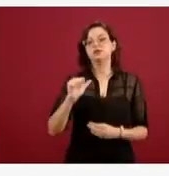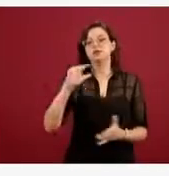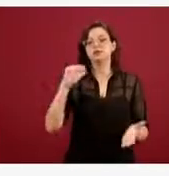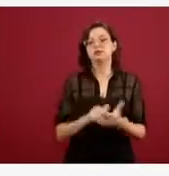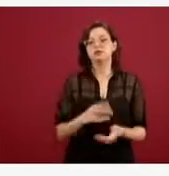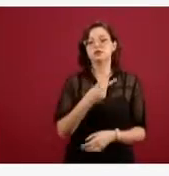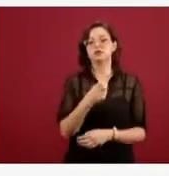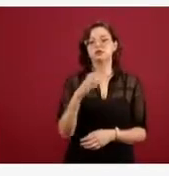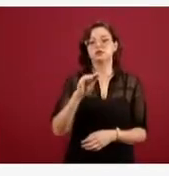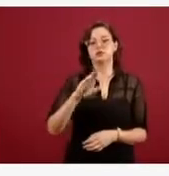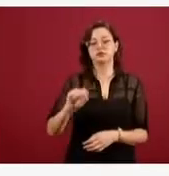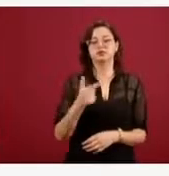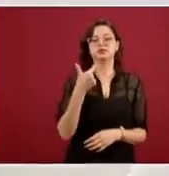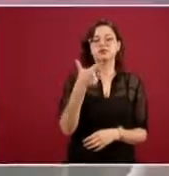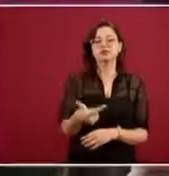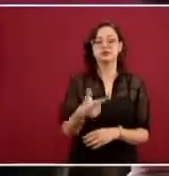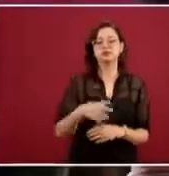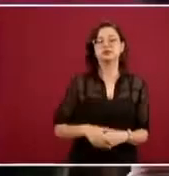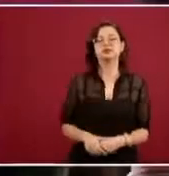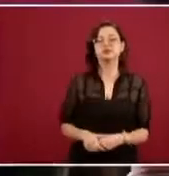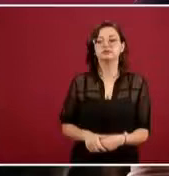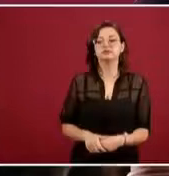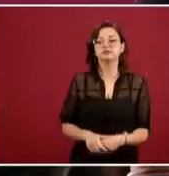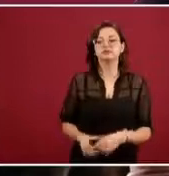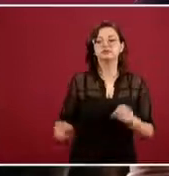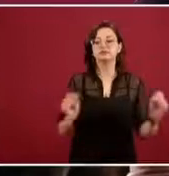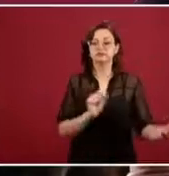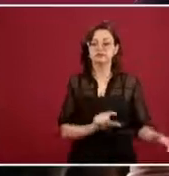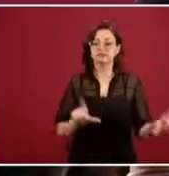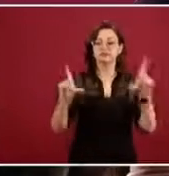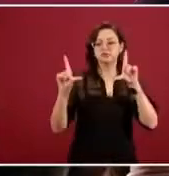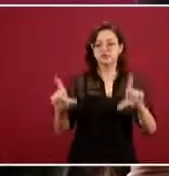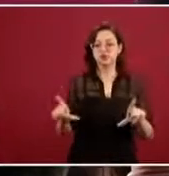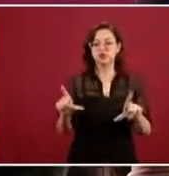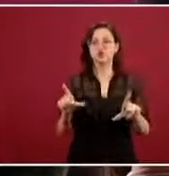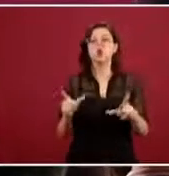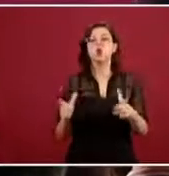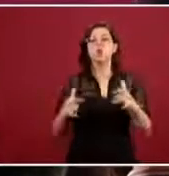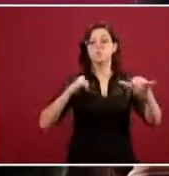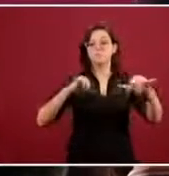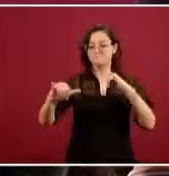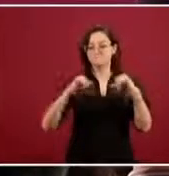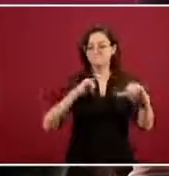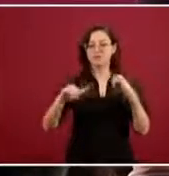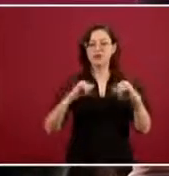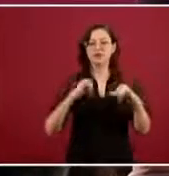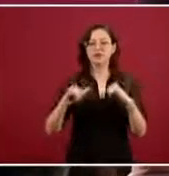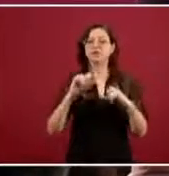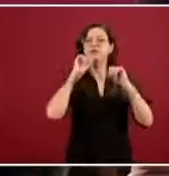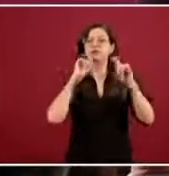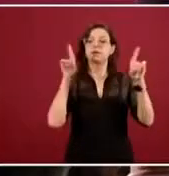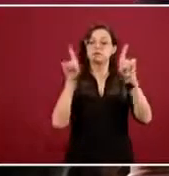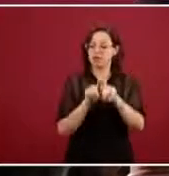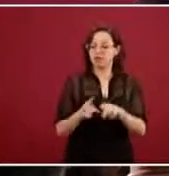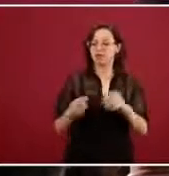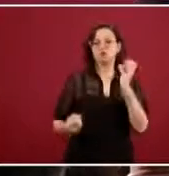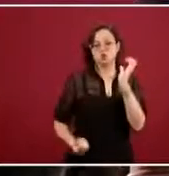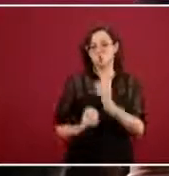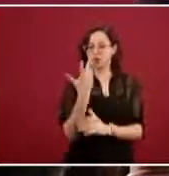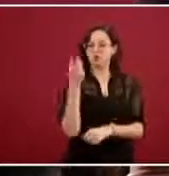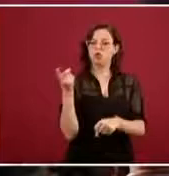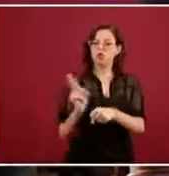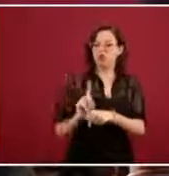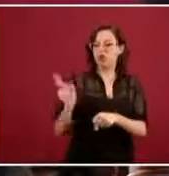casos confirmados. En la siguiente diapositiva vemos ahora un mapa que vamos a estarlo también presentando todos los días desde